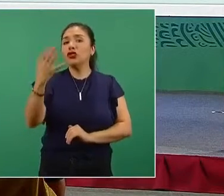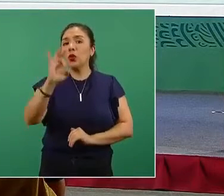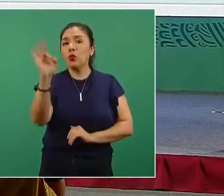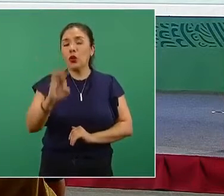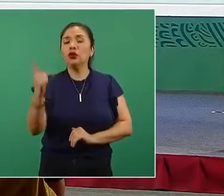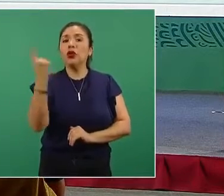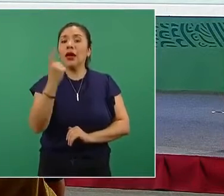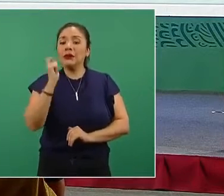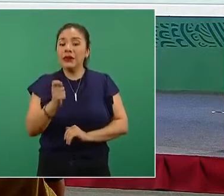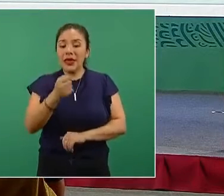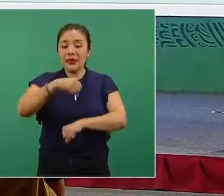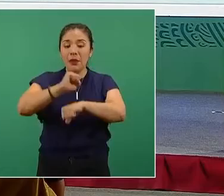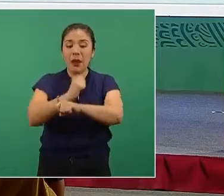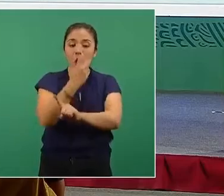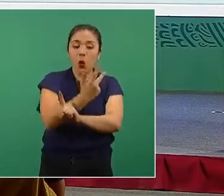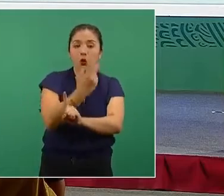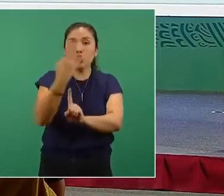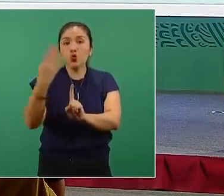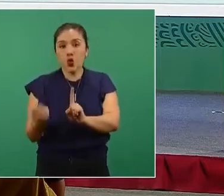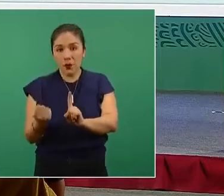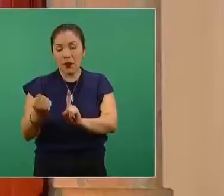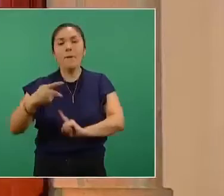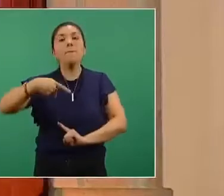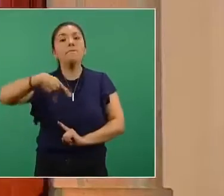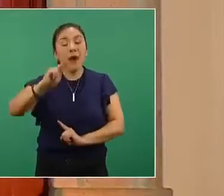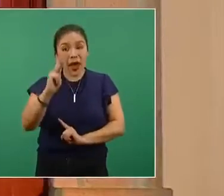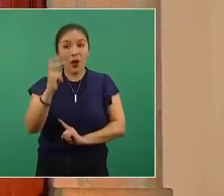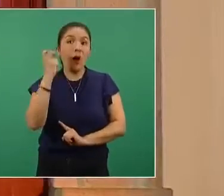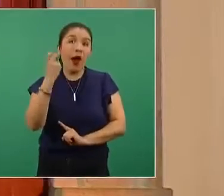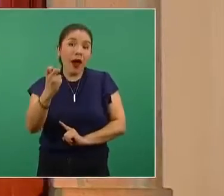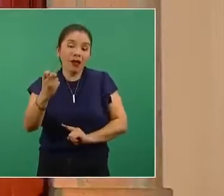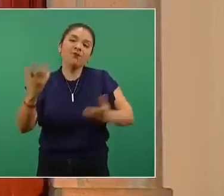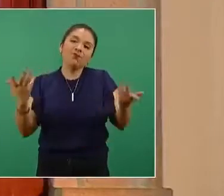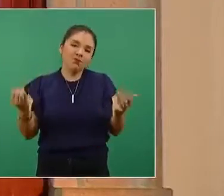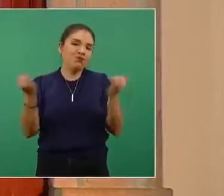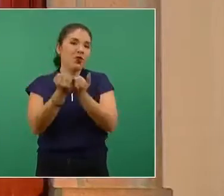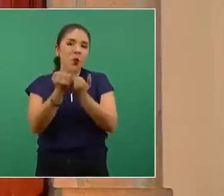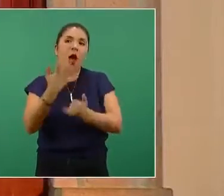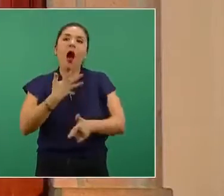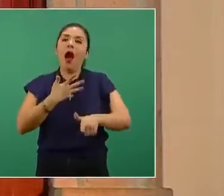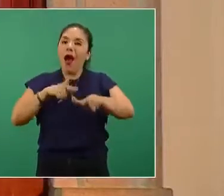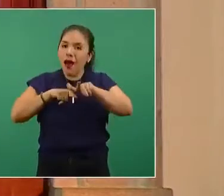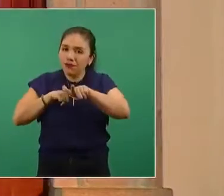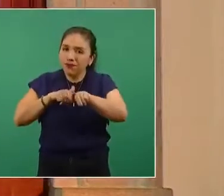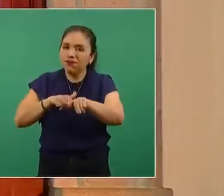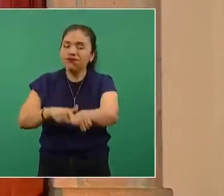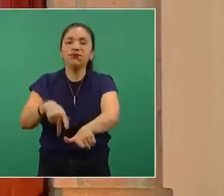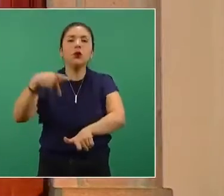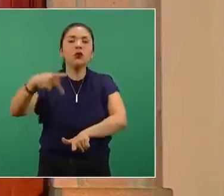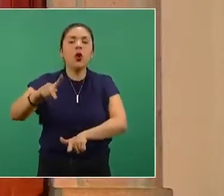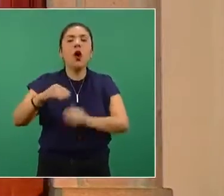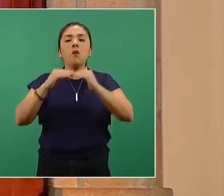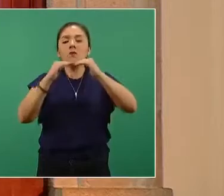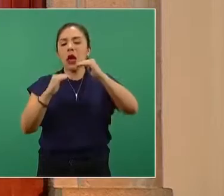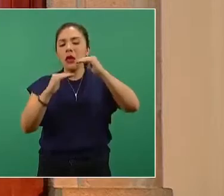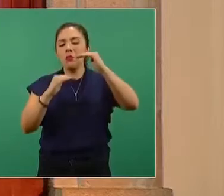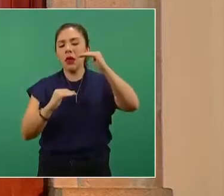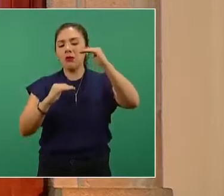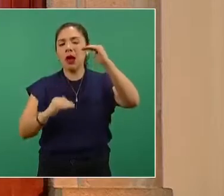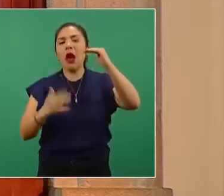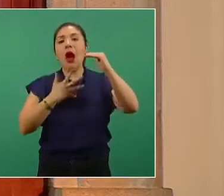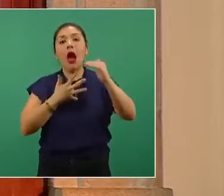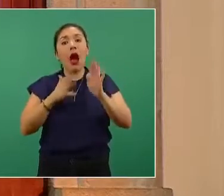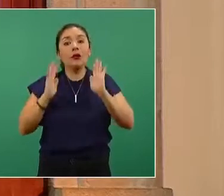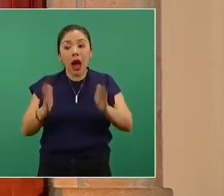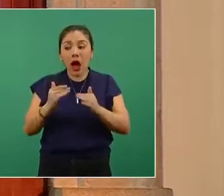las semanas 8 y la 9, pero esto obviamente entonces también mantiene una tendencia descendente que ya tiene